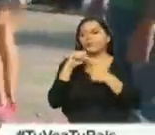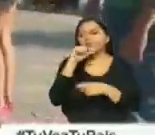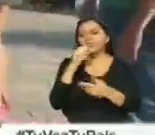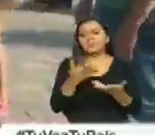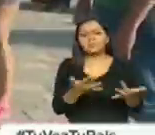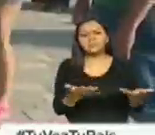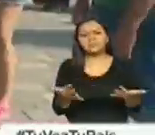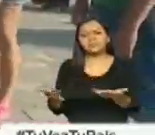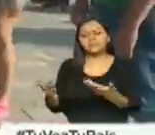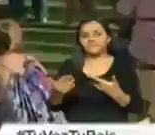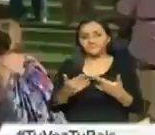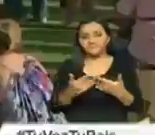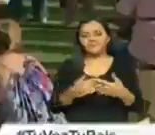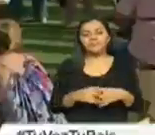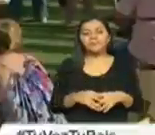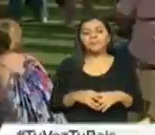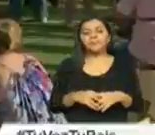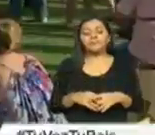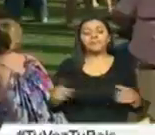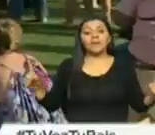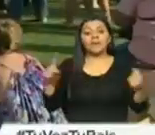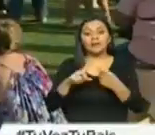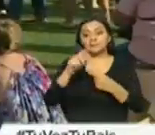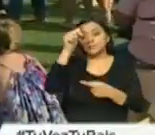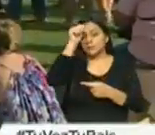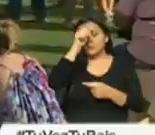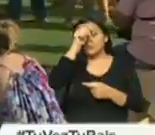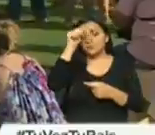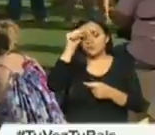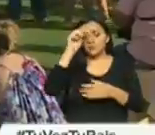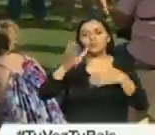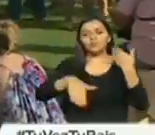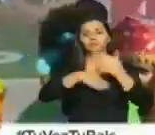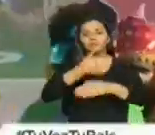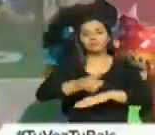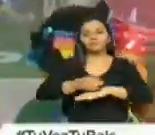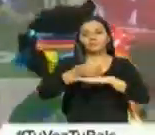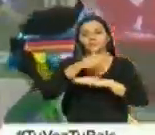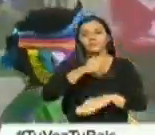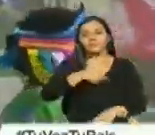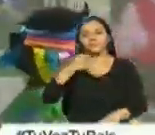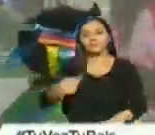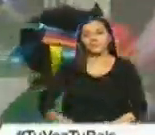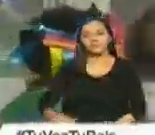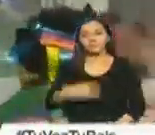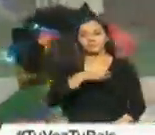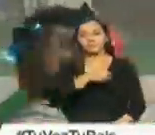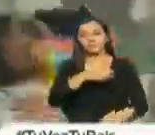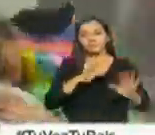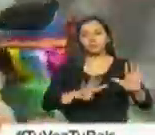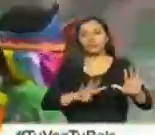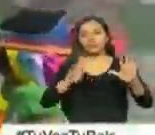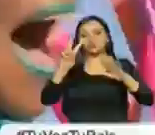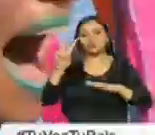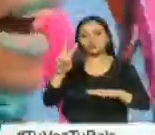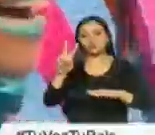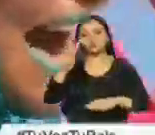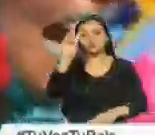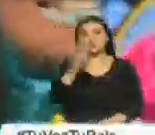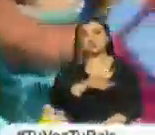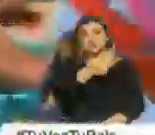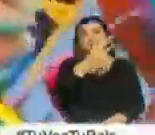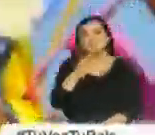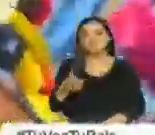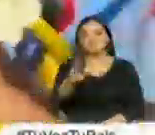según las autoridades. Hasta el domingo, el medallero era encabezado por China con 92 preseas, seguida de Gran Bretaña y